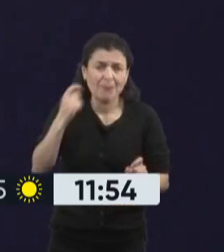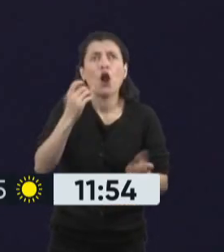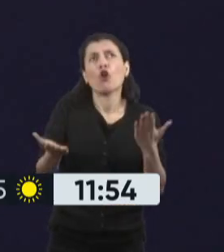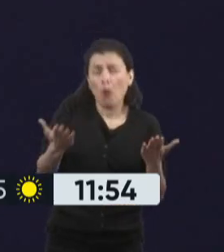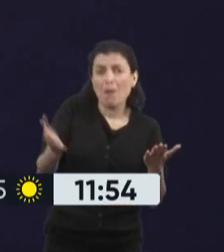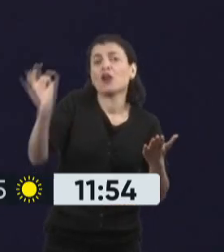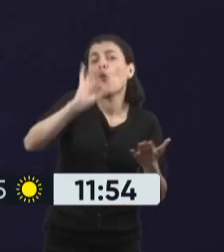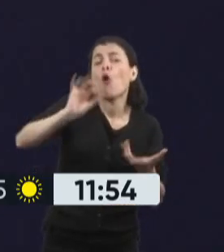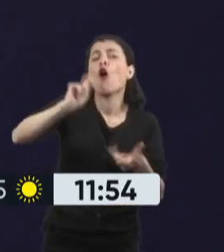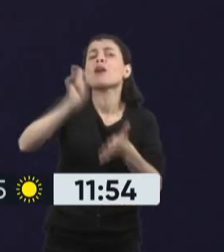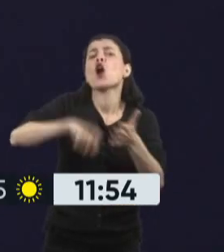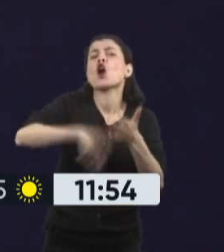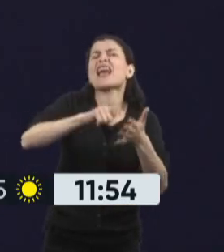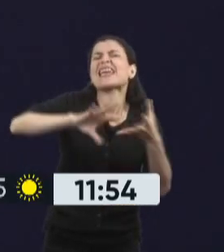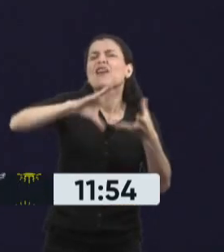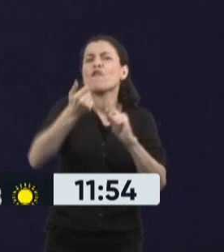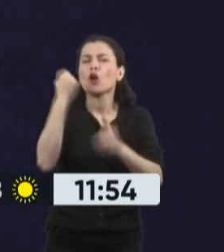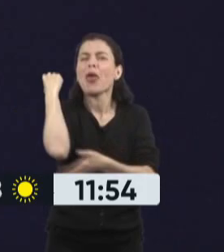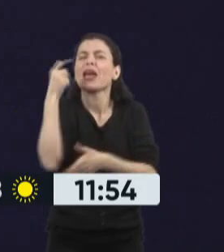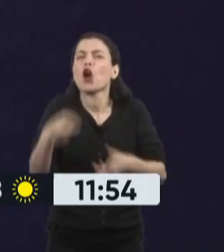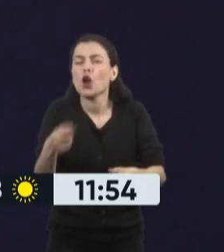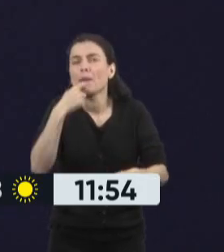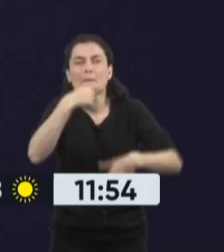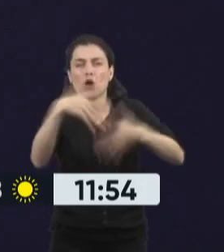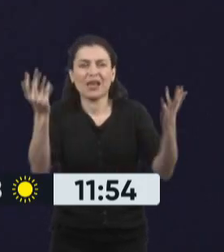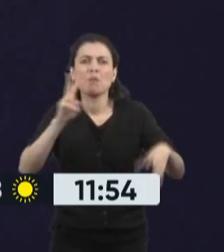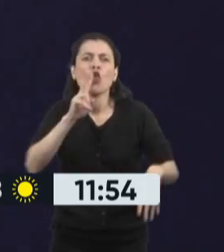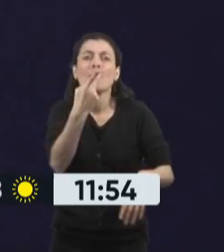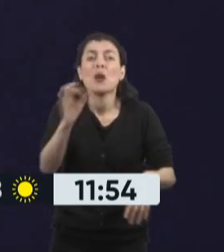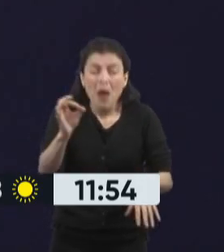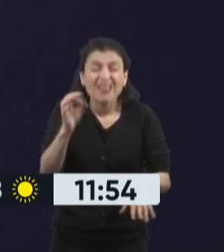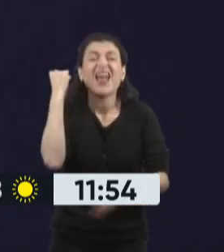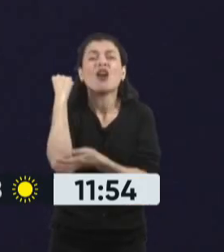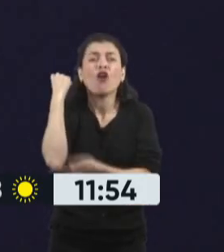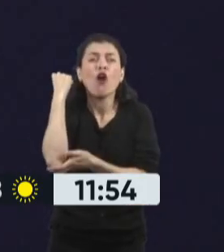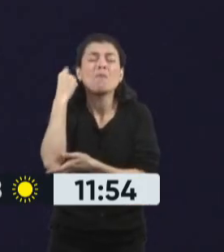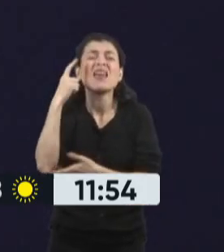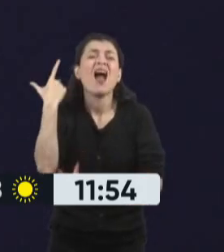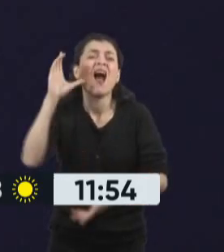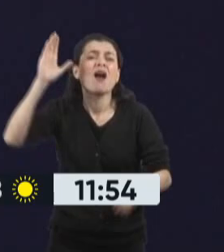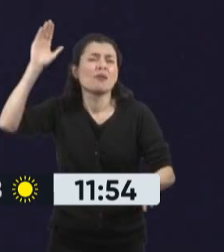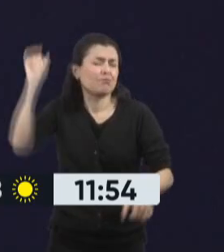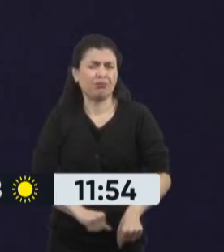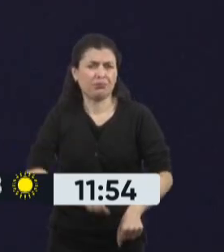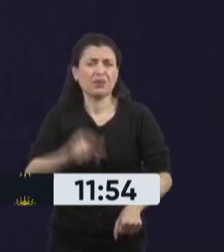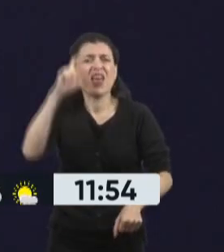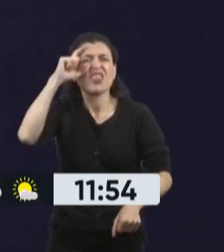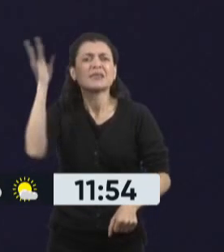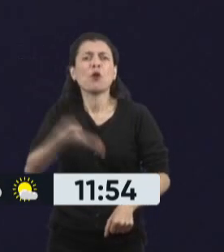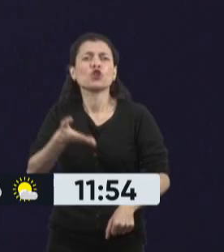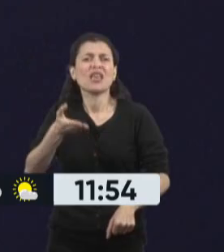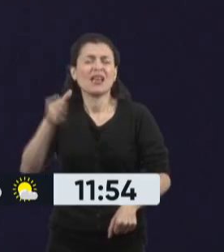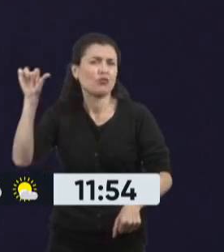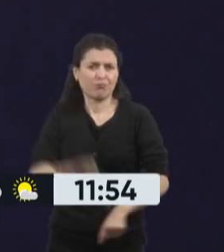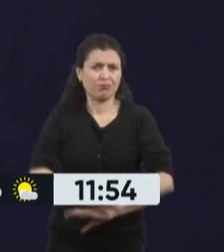otras correcciones que se han hecho en el pasado, no sé, en el 2020 la economía cayó un 10%, en el 2002, te marco